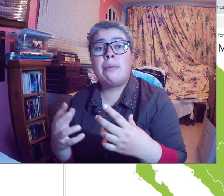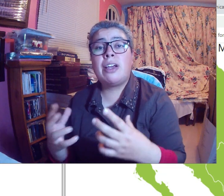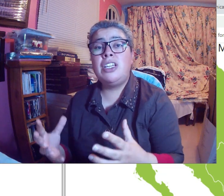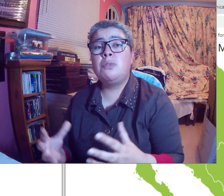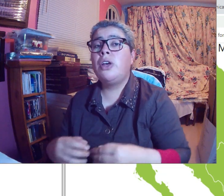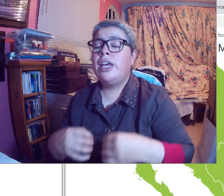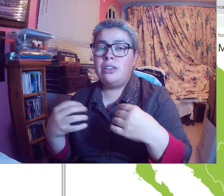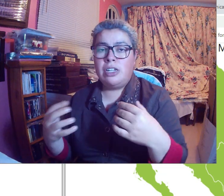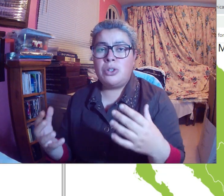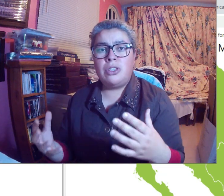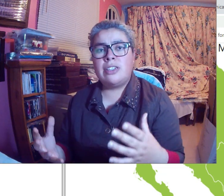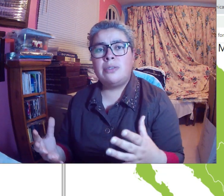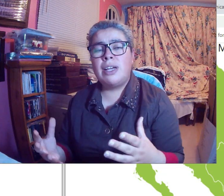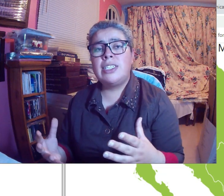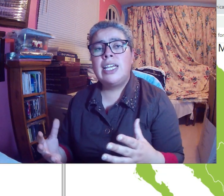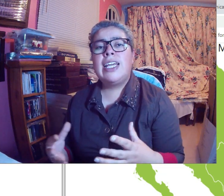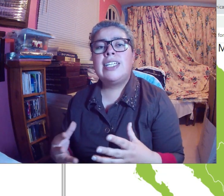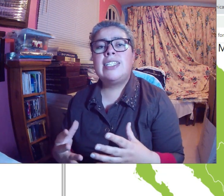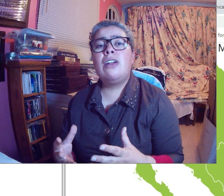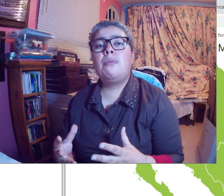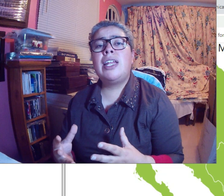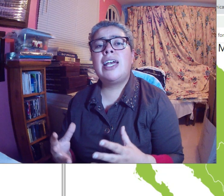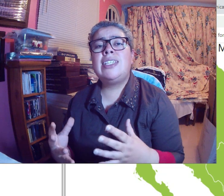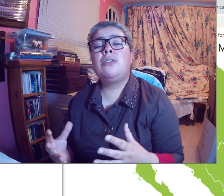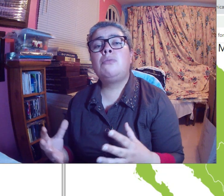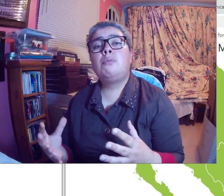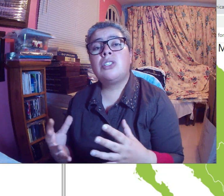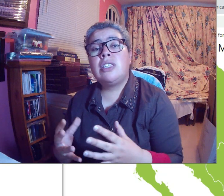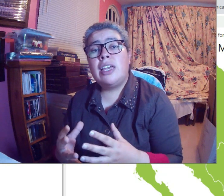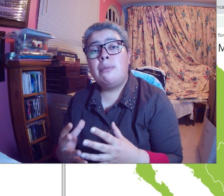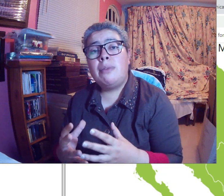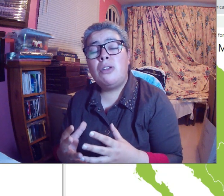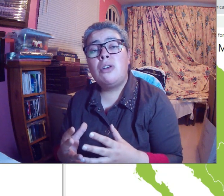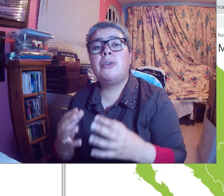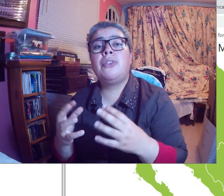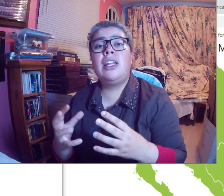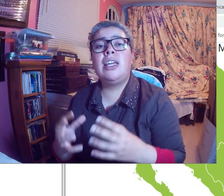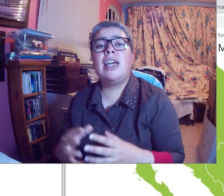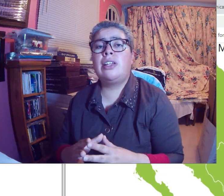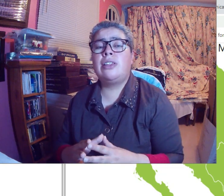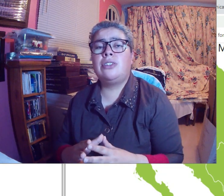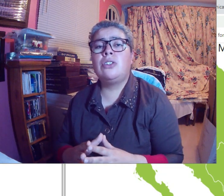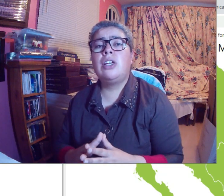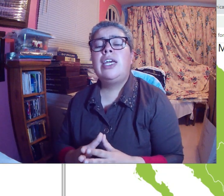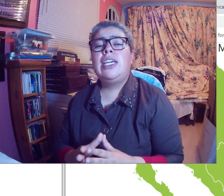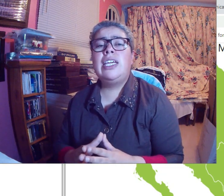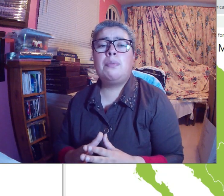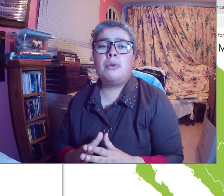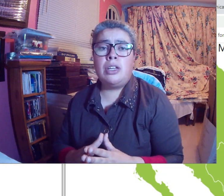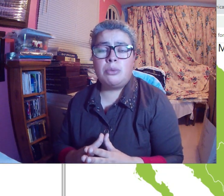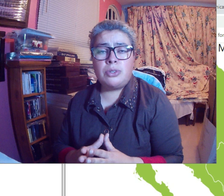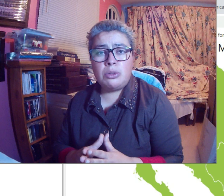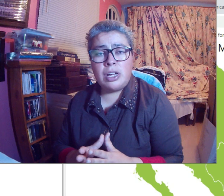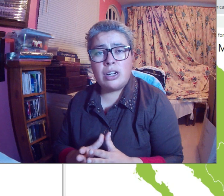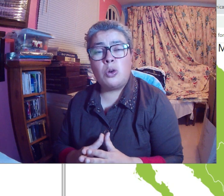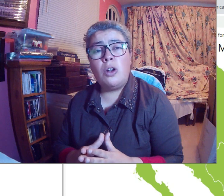diabetes, tabaquismo, entre otras más, que se aglomera en ser un porcentaje menor pero delicado de atención y que